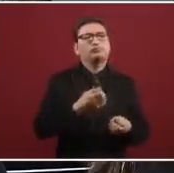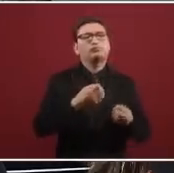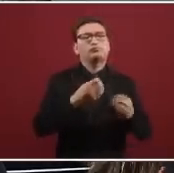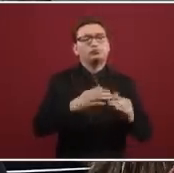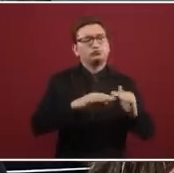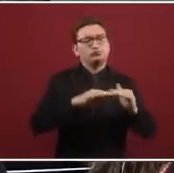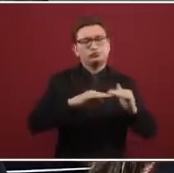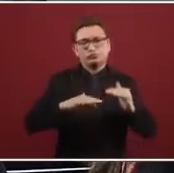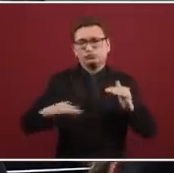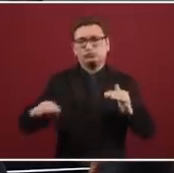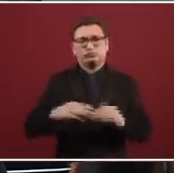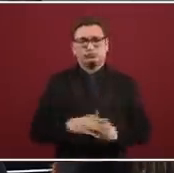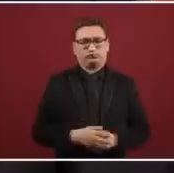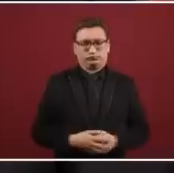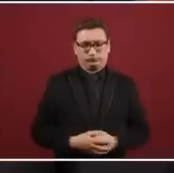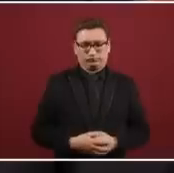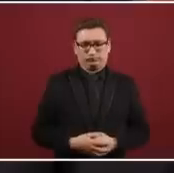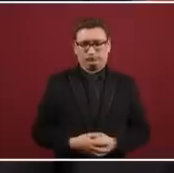utilidades,